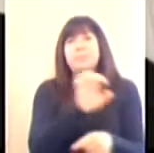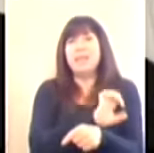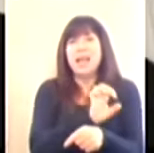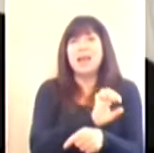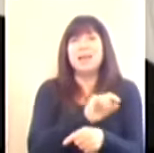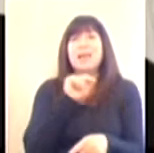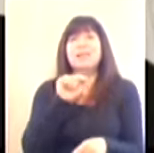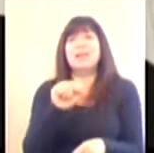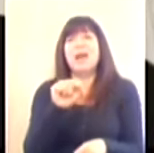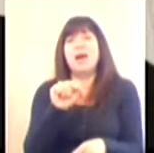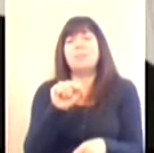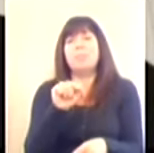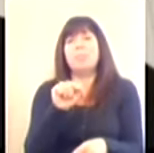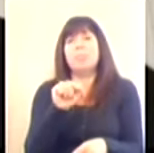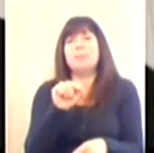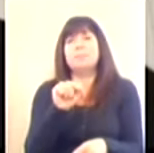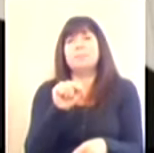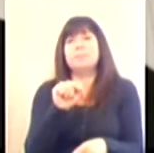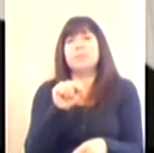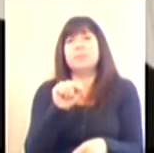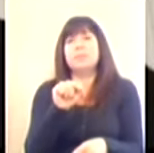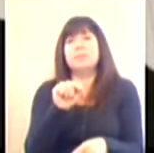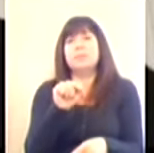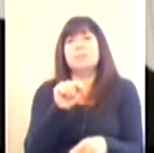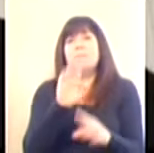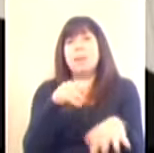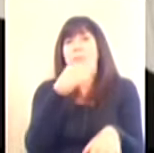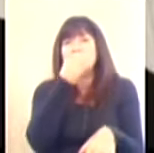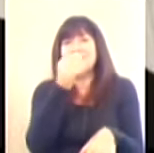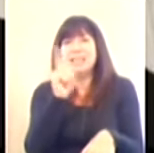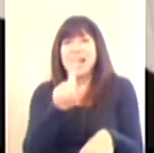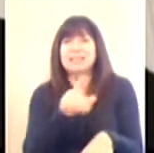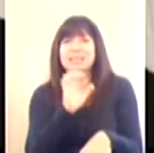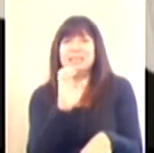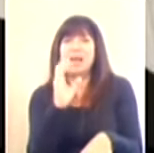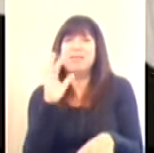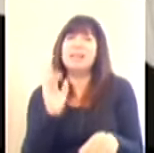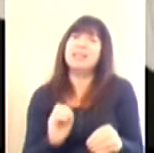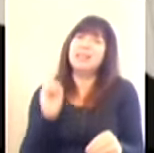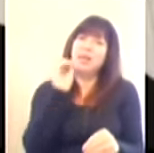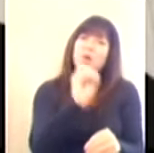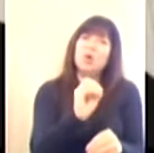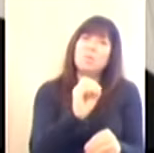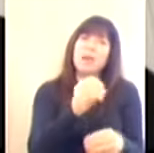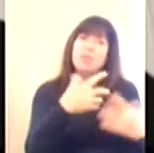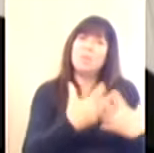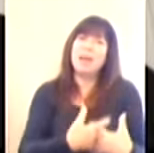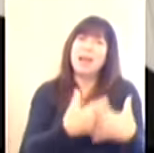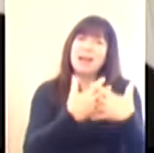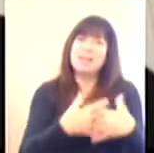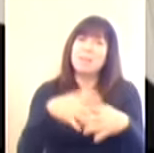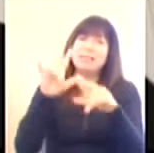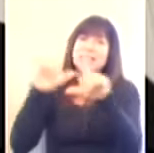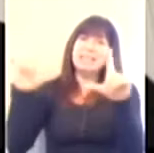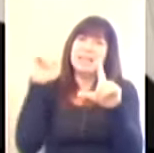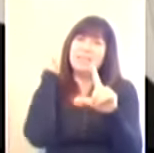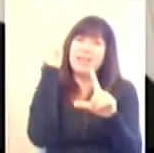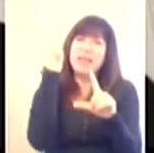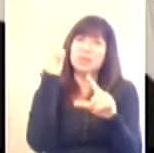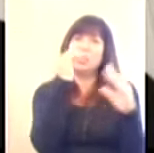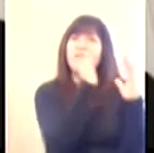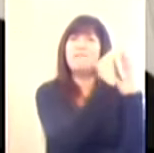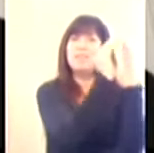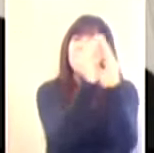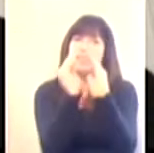otros, a raíz de lo que decía Sebastián, está incorporando un mecanismo de certificación energética de viviendas, que nos parece